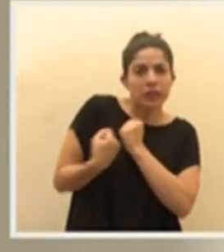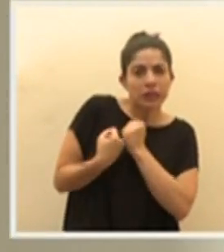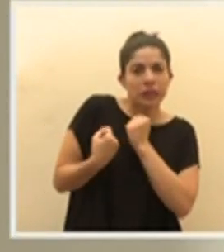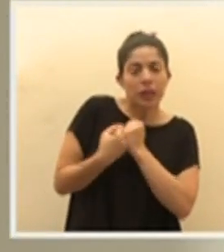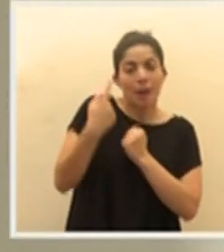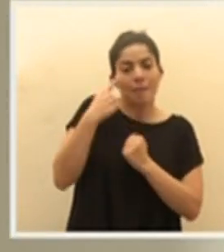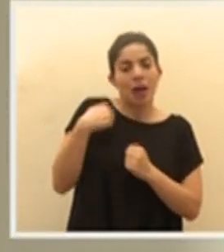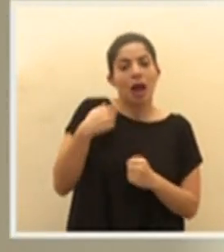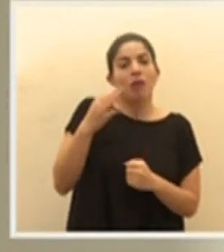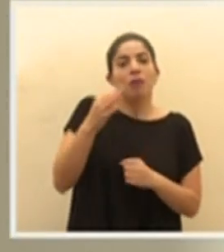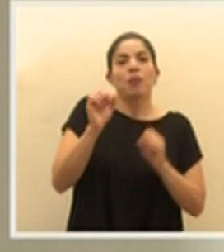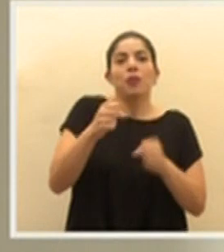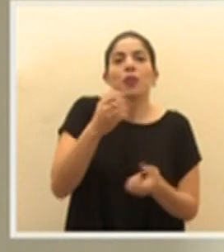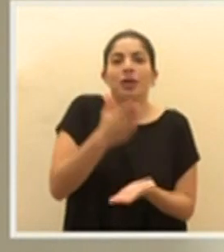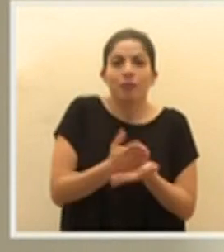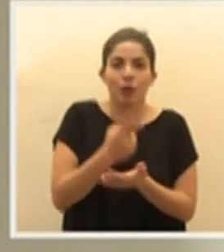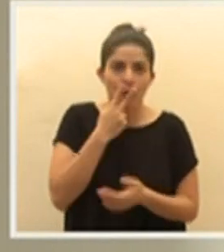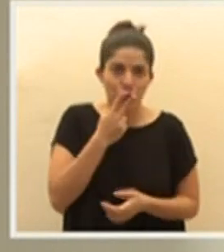de dejar de fumar.